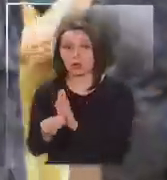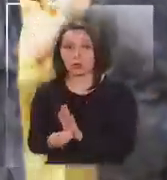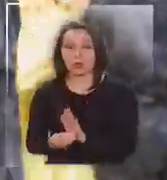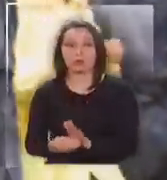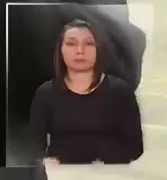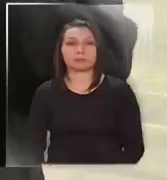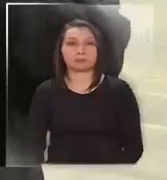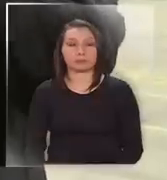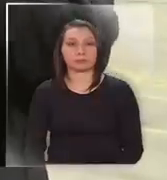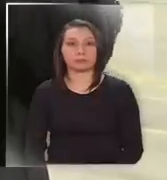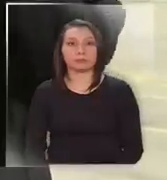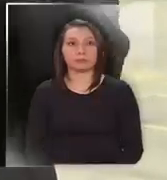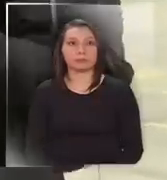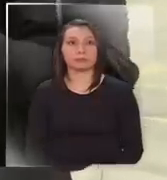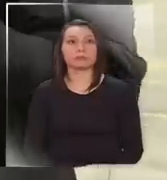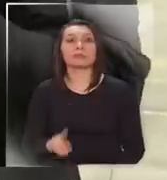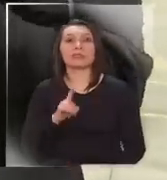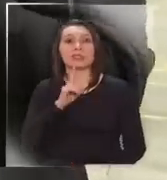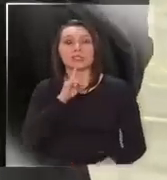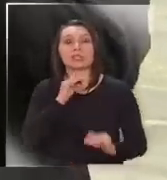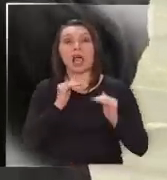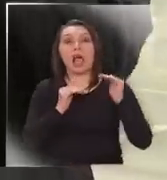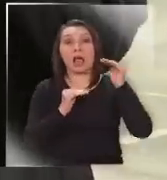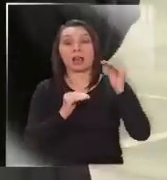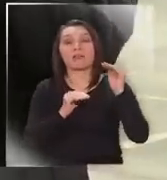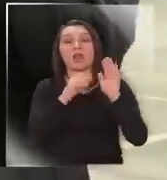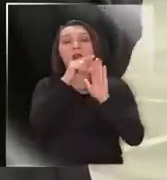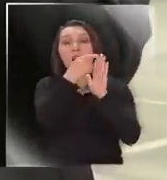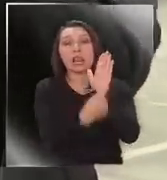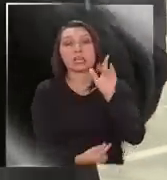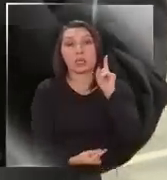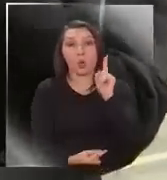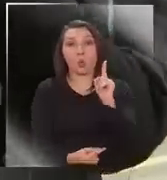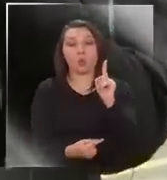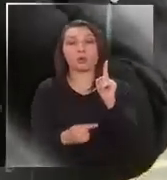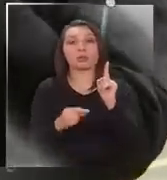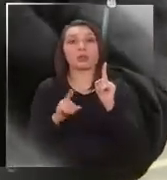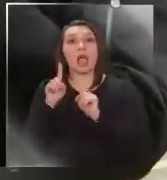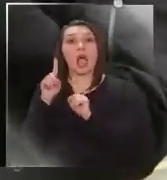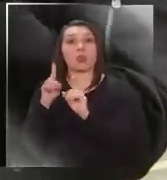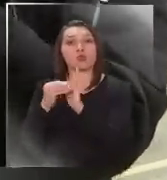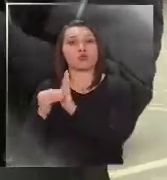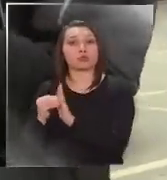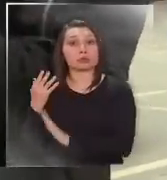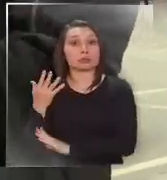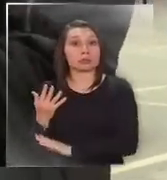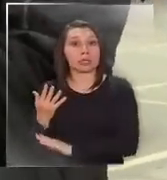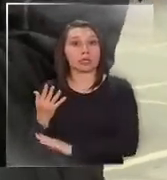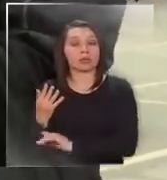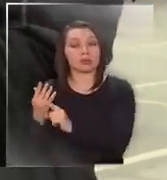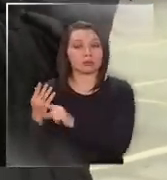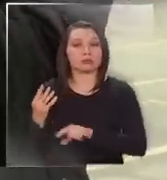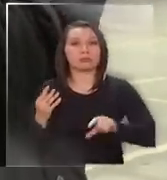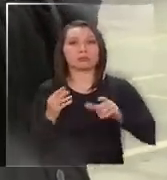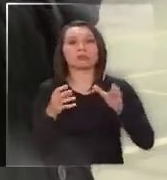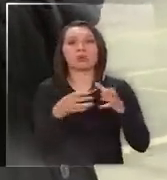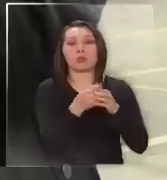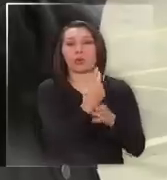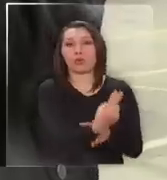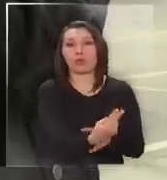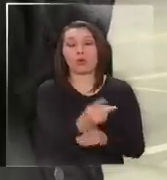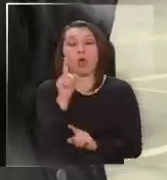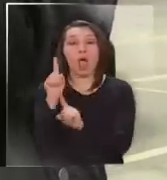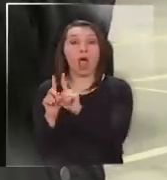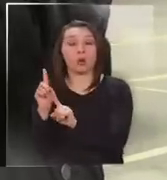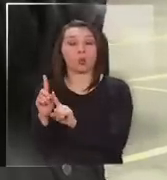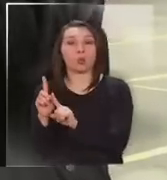hacia arriba, están en lista 1. Si están en el rango del 5, alguno de ellos están en lista 2. Y si alguno de ellos